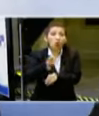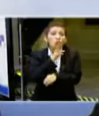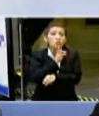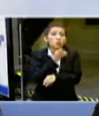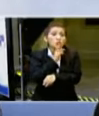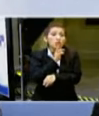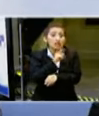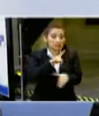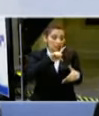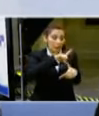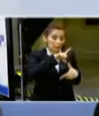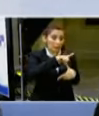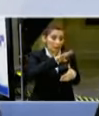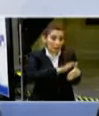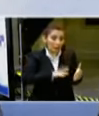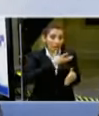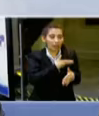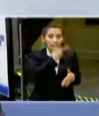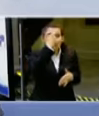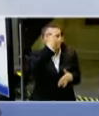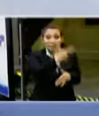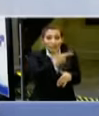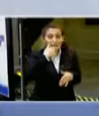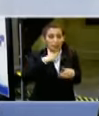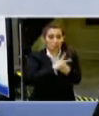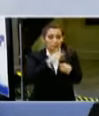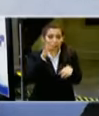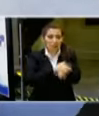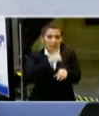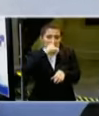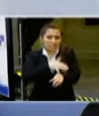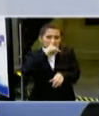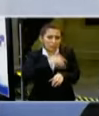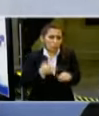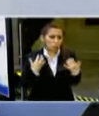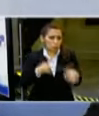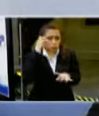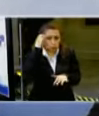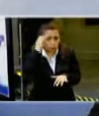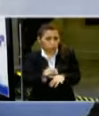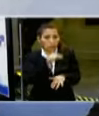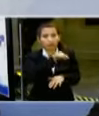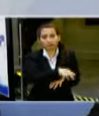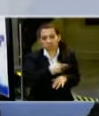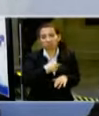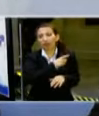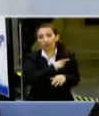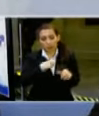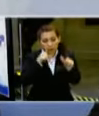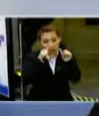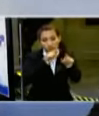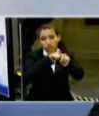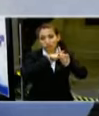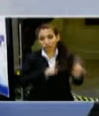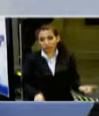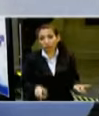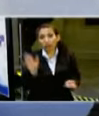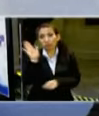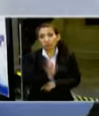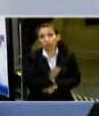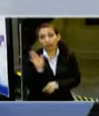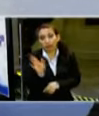y América Latina tiene a 7 de los 10 países más violentos del mundo. Me parece que ahí tenemos que hacer la diferencia y me